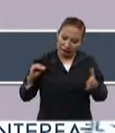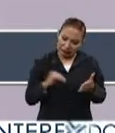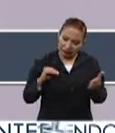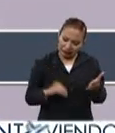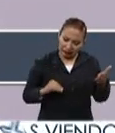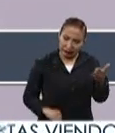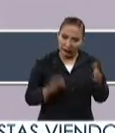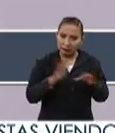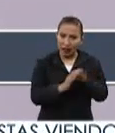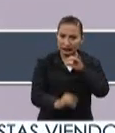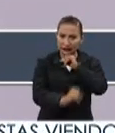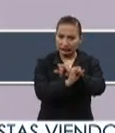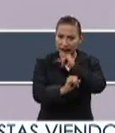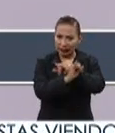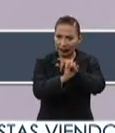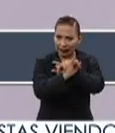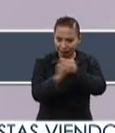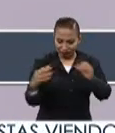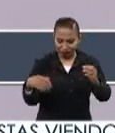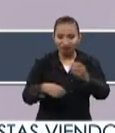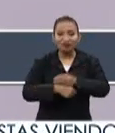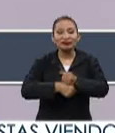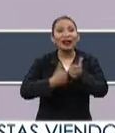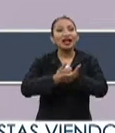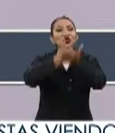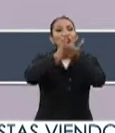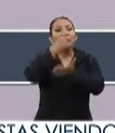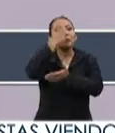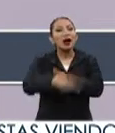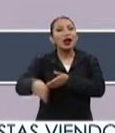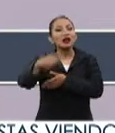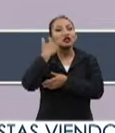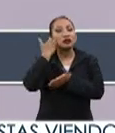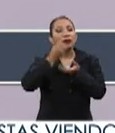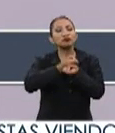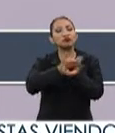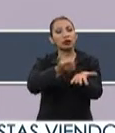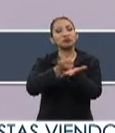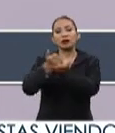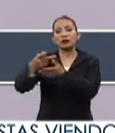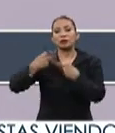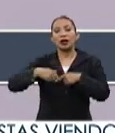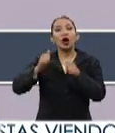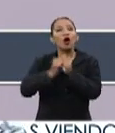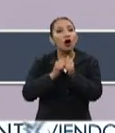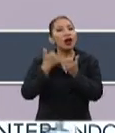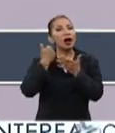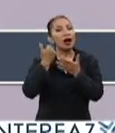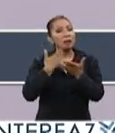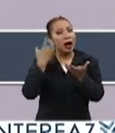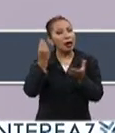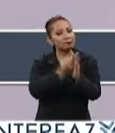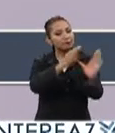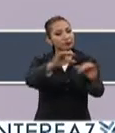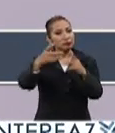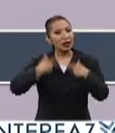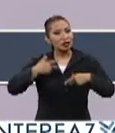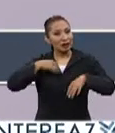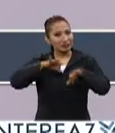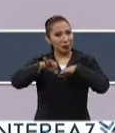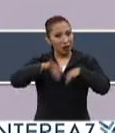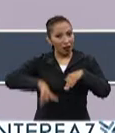través de una plataforma en línea, es que pretendemos nosotros contribuir a la sociedad, contribuir a la formación de